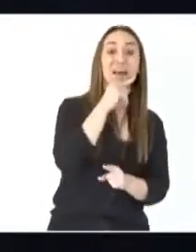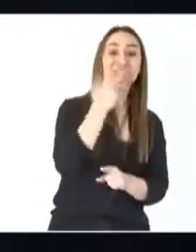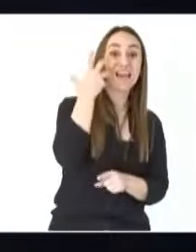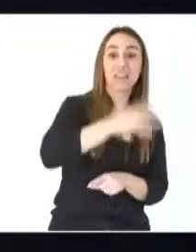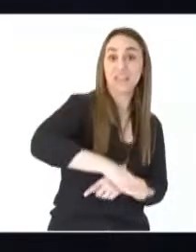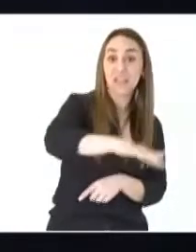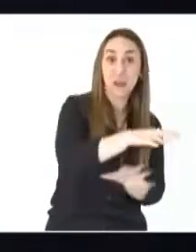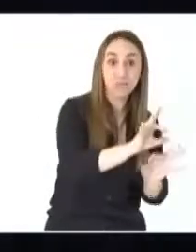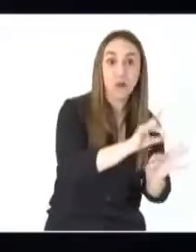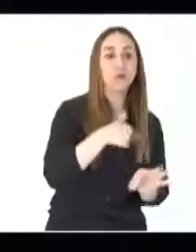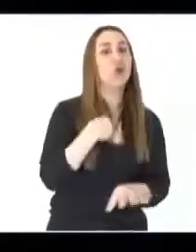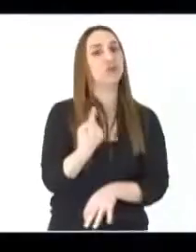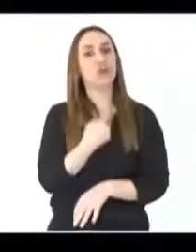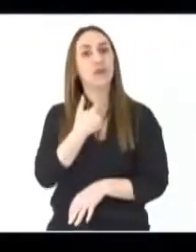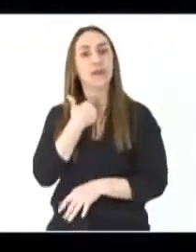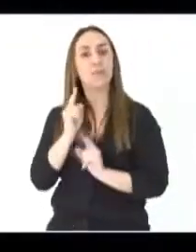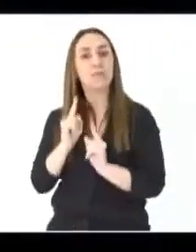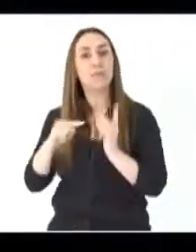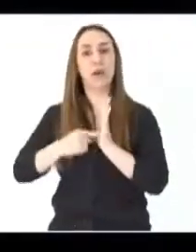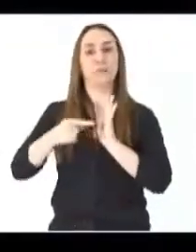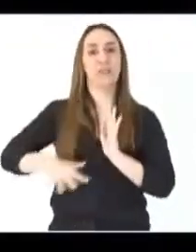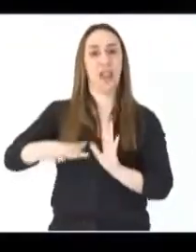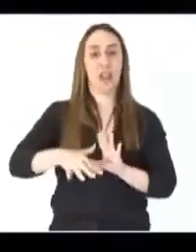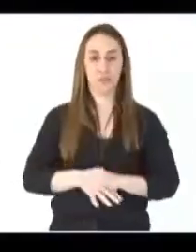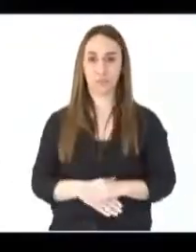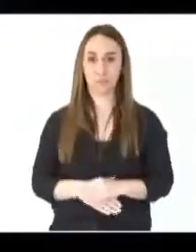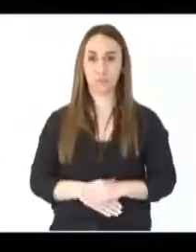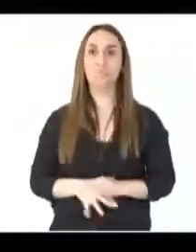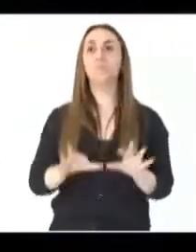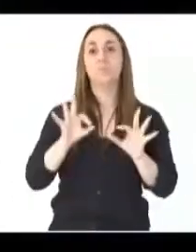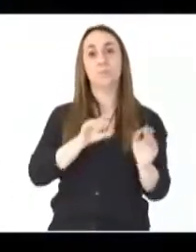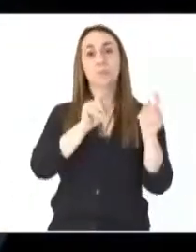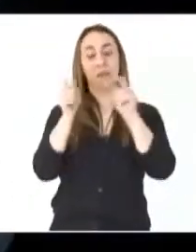acá. Gracias, candidato. Ahora la candidata del Frente de Izquierda y de Trabajadores Unidas.